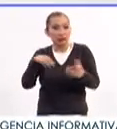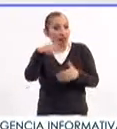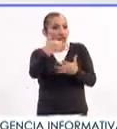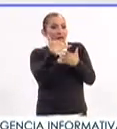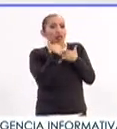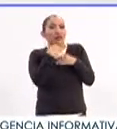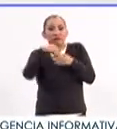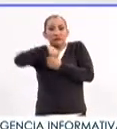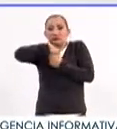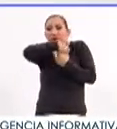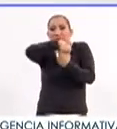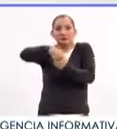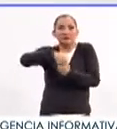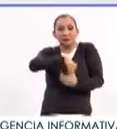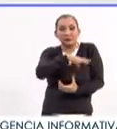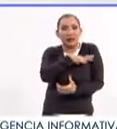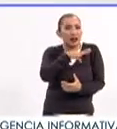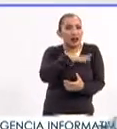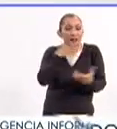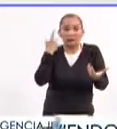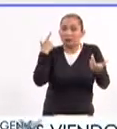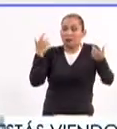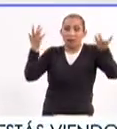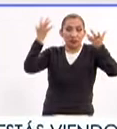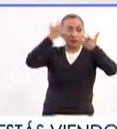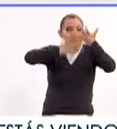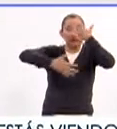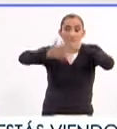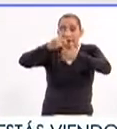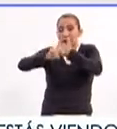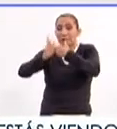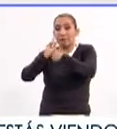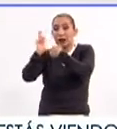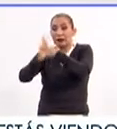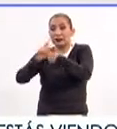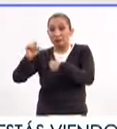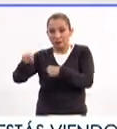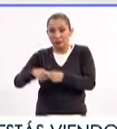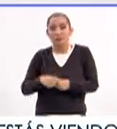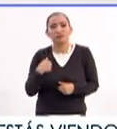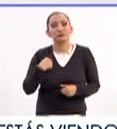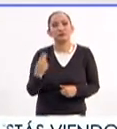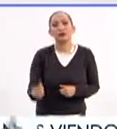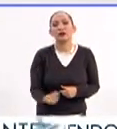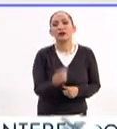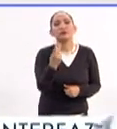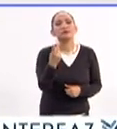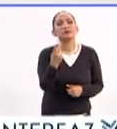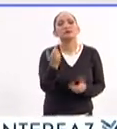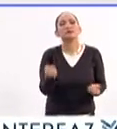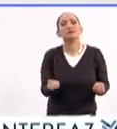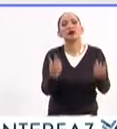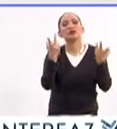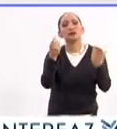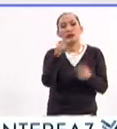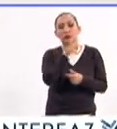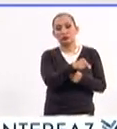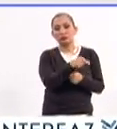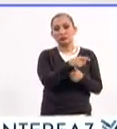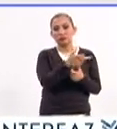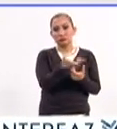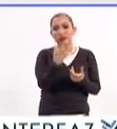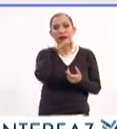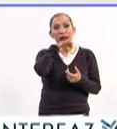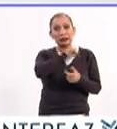tanto pues habrá un desequilibrio también en los países al respecto. Yo quisiera preguntarle, ¿cuánto influye? Obviamente